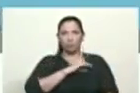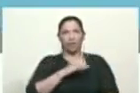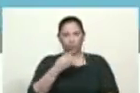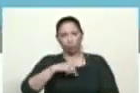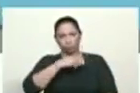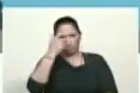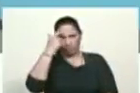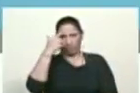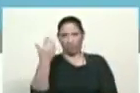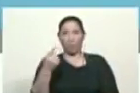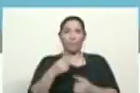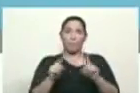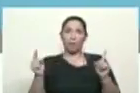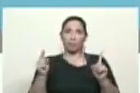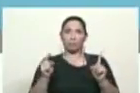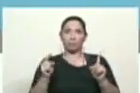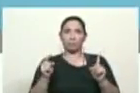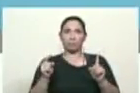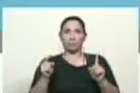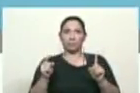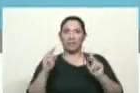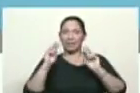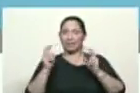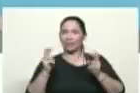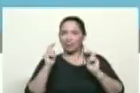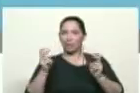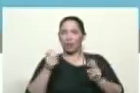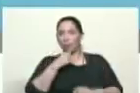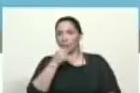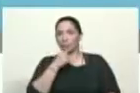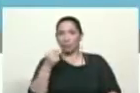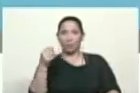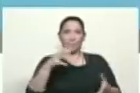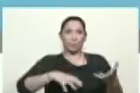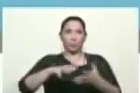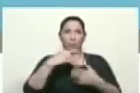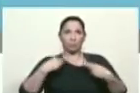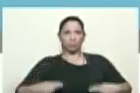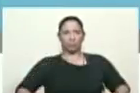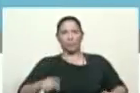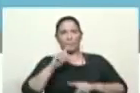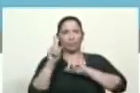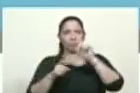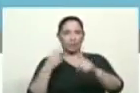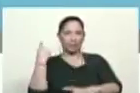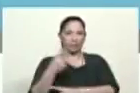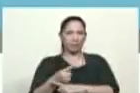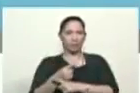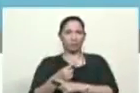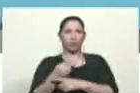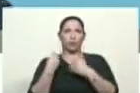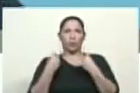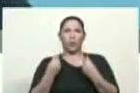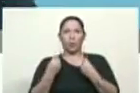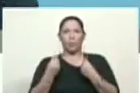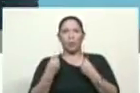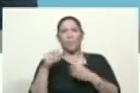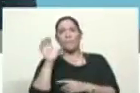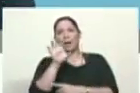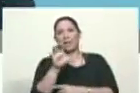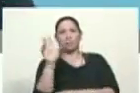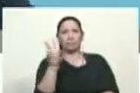Entonces, una de las, digamos, estas matrices de opiniones de la crisis humanitaria, uno se debería preguntar primero cómo es que en un país